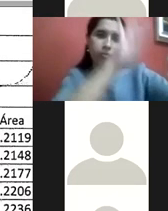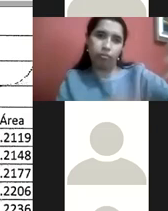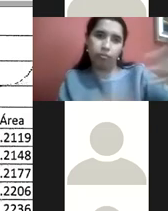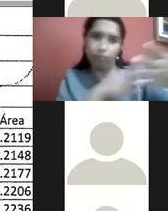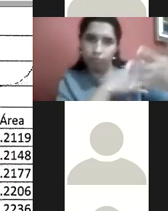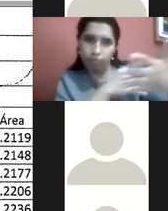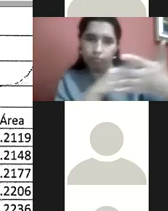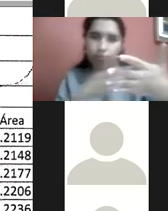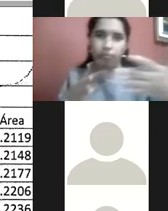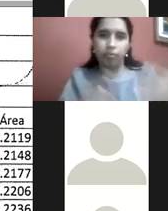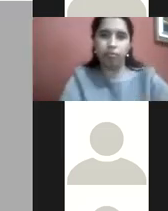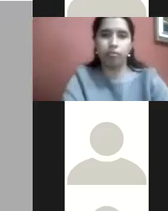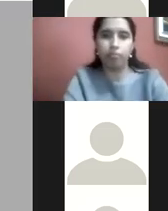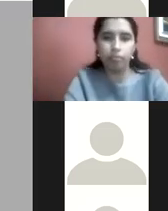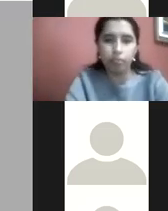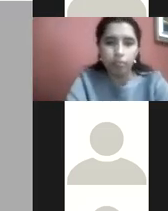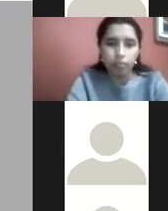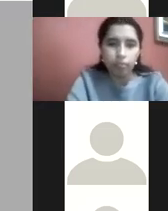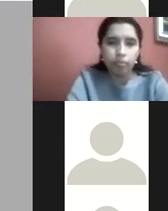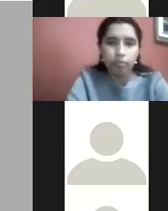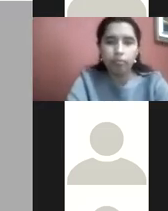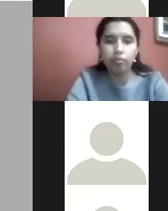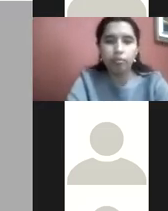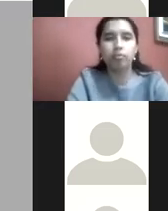buscar 0.9750.